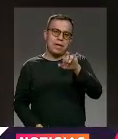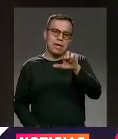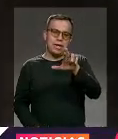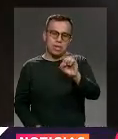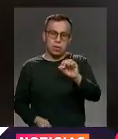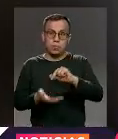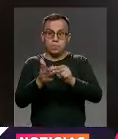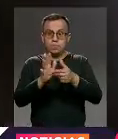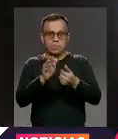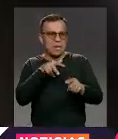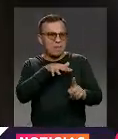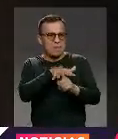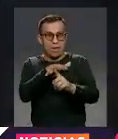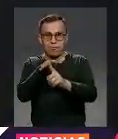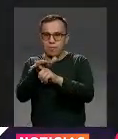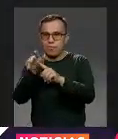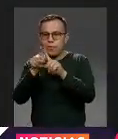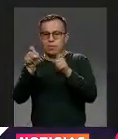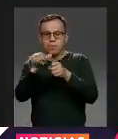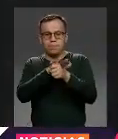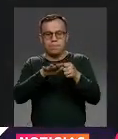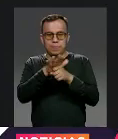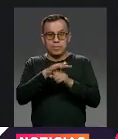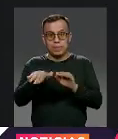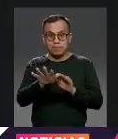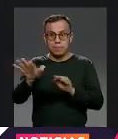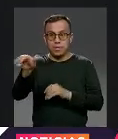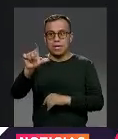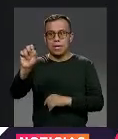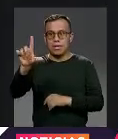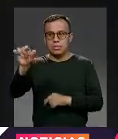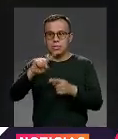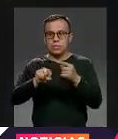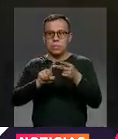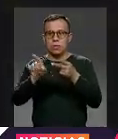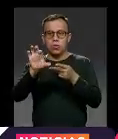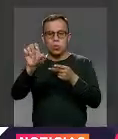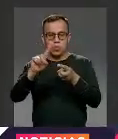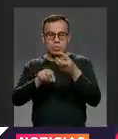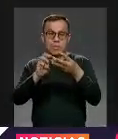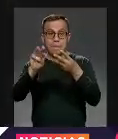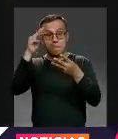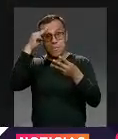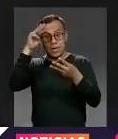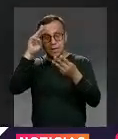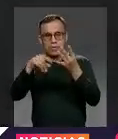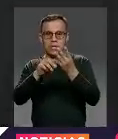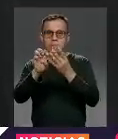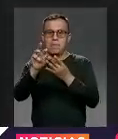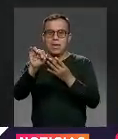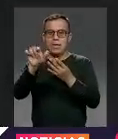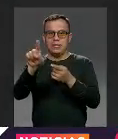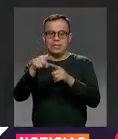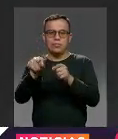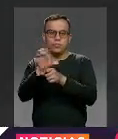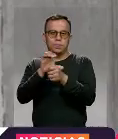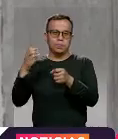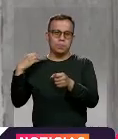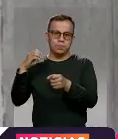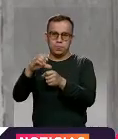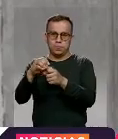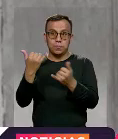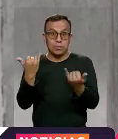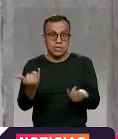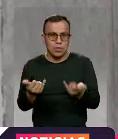que tenía azotada a la comunidad de los barrios altos de Jalisco, San Luis, Lucero, México y Meisen de la localidad Ciudad Bolívar.